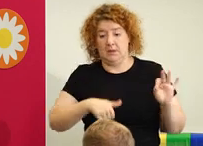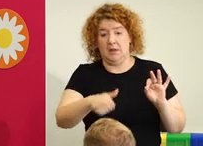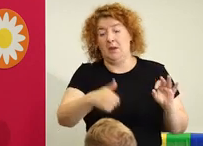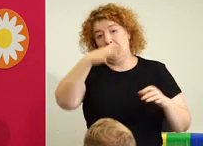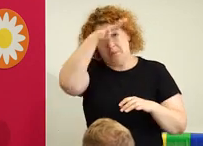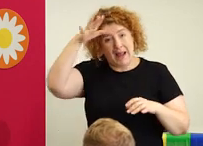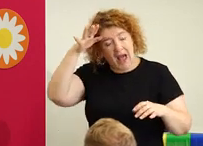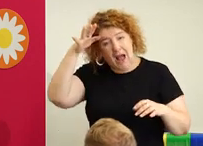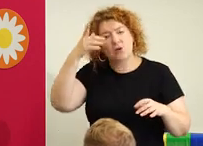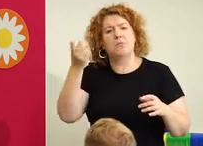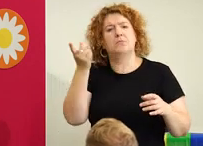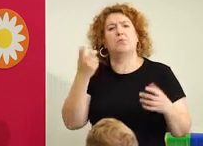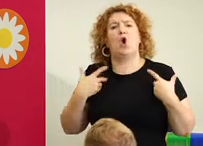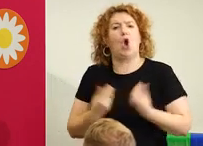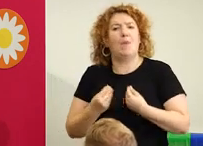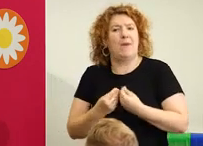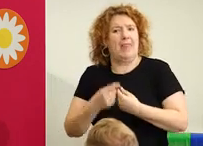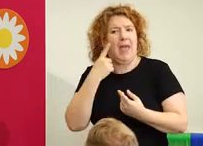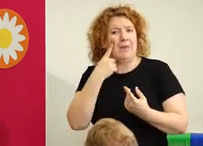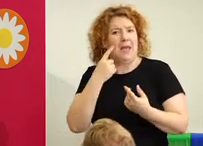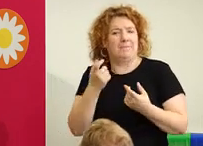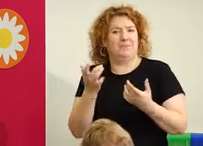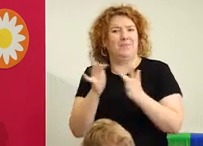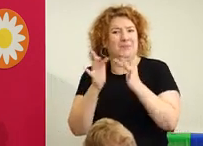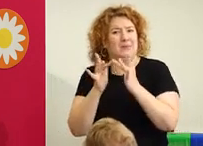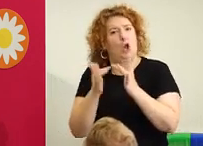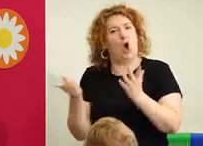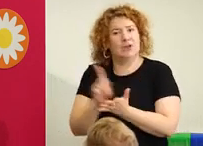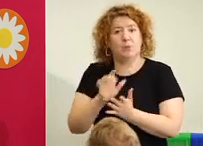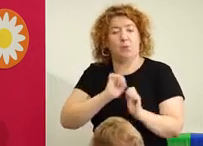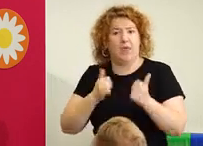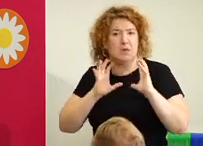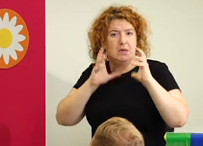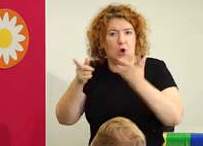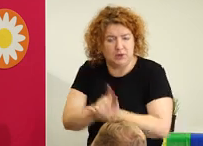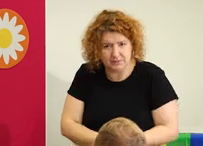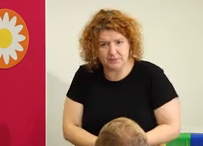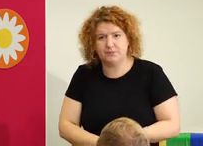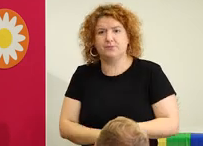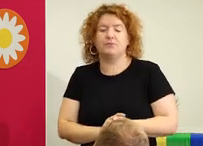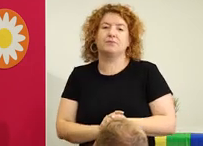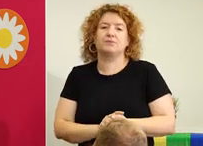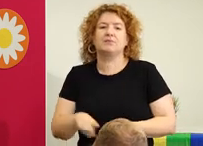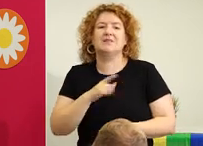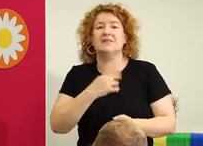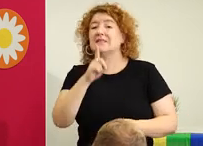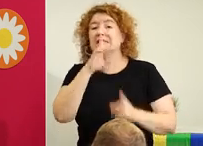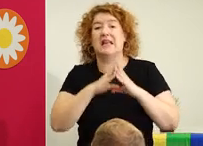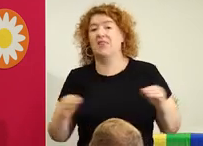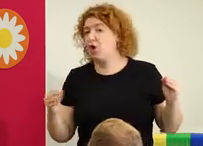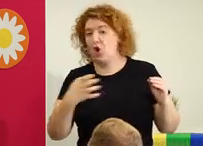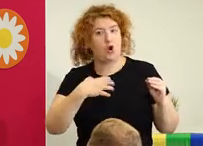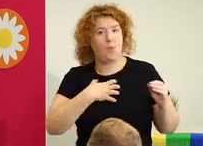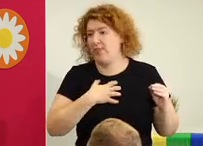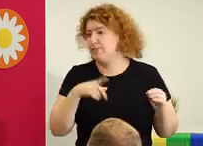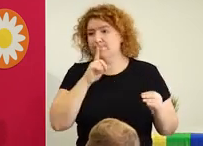estos meses en los que aumenta la convivencia, que estemos ante cualquier situación muy alerta, que no guardemos silencio y que recordéis que siempre podemos hacer